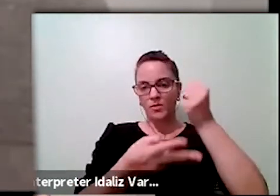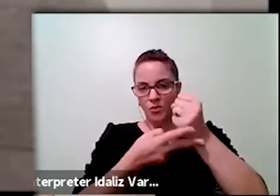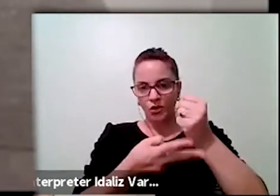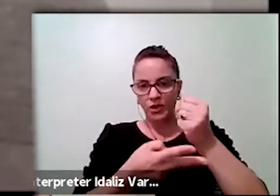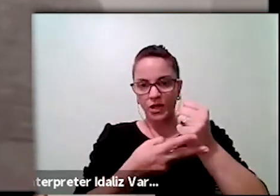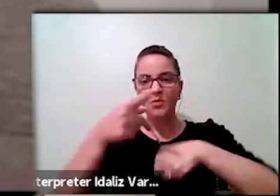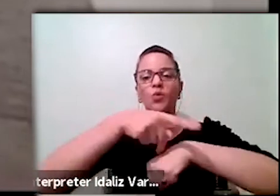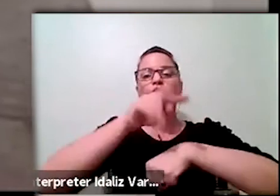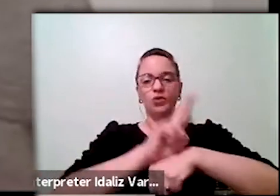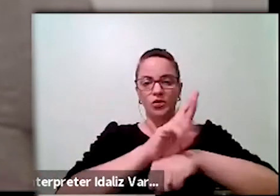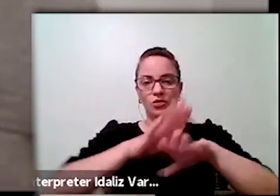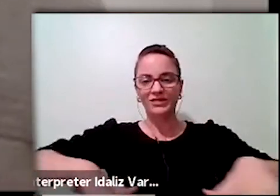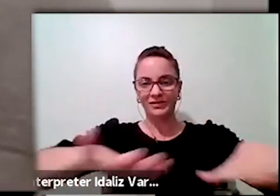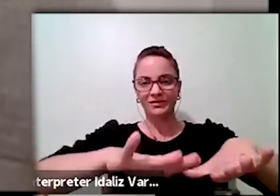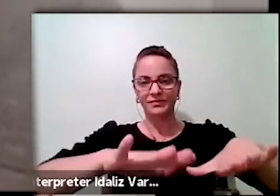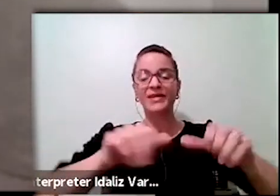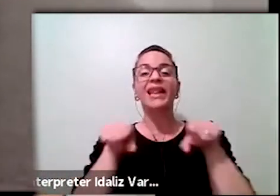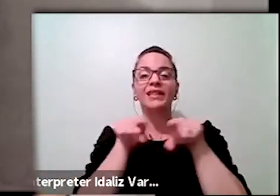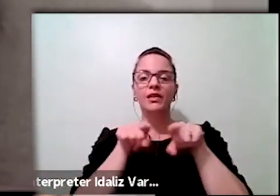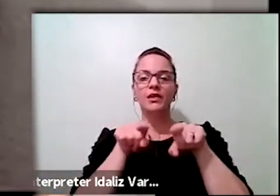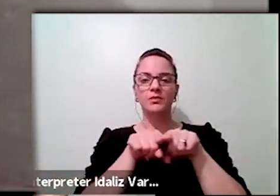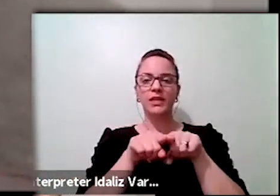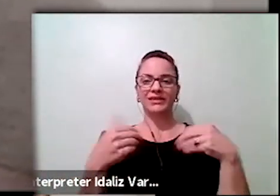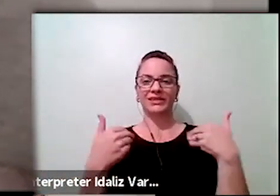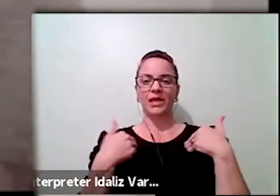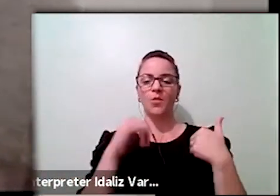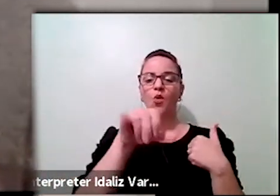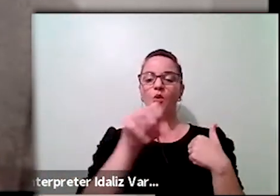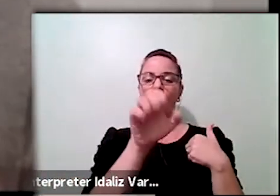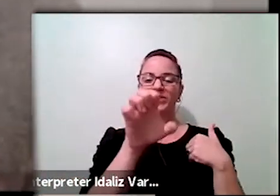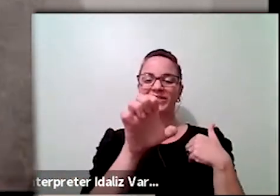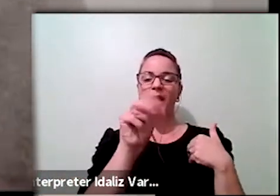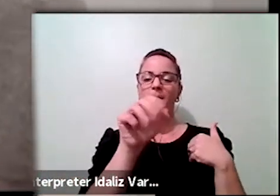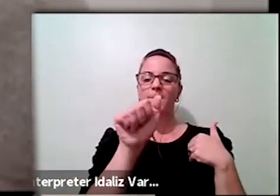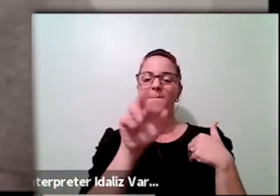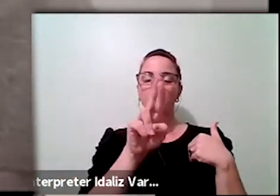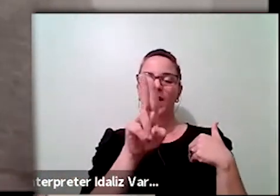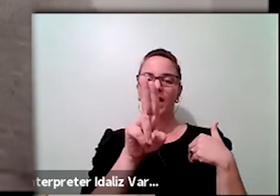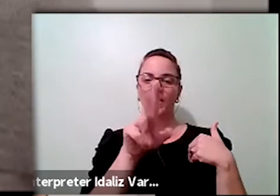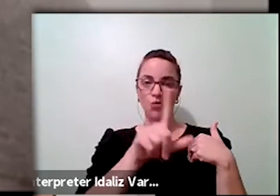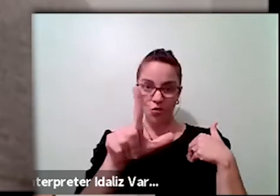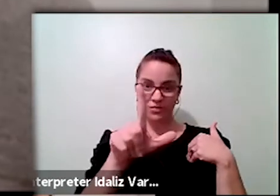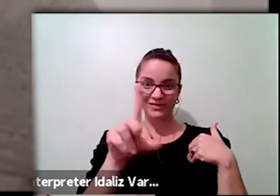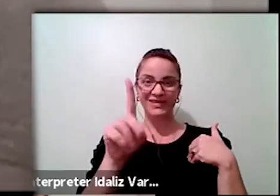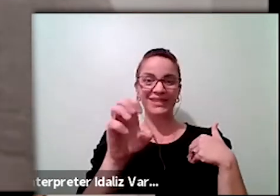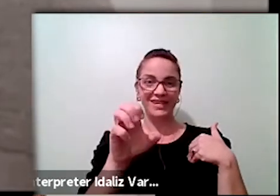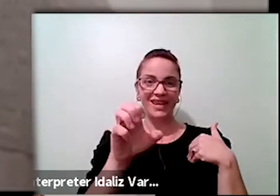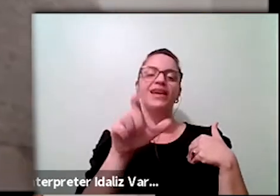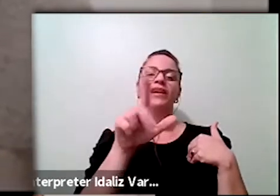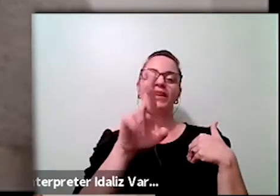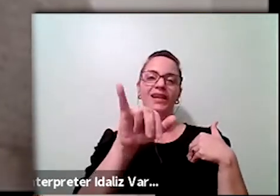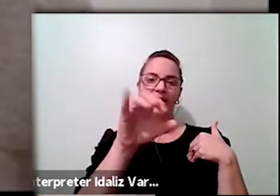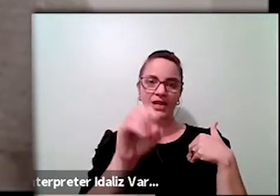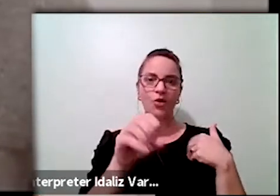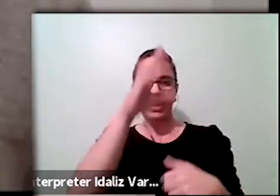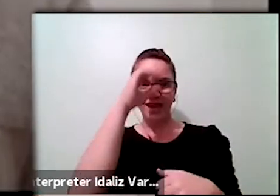de Puerto Rico. Tenemos también a José Marull del Rio, quien es el historiador senior de